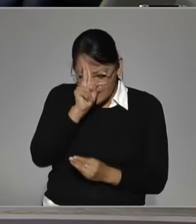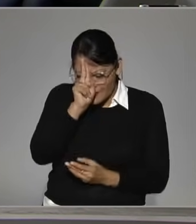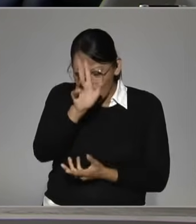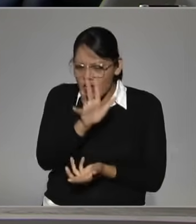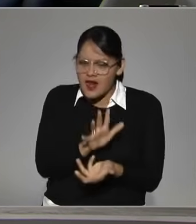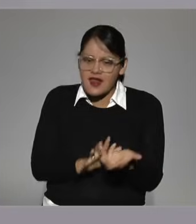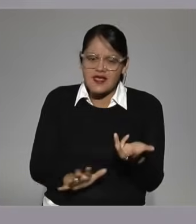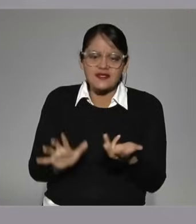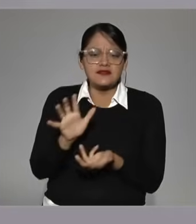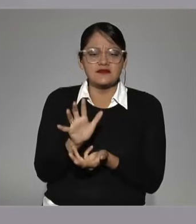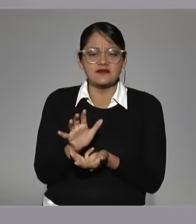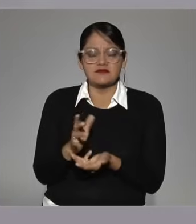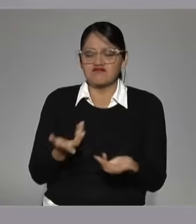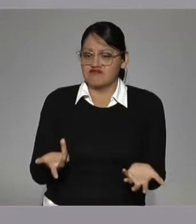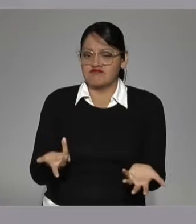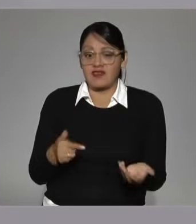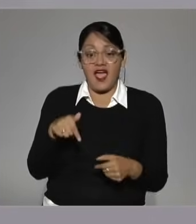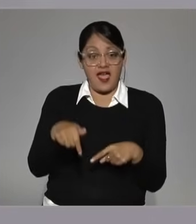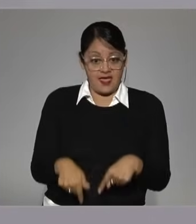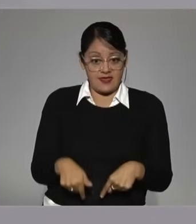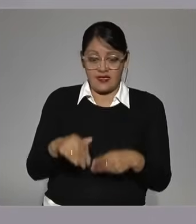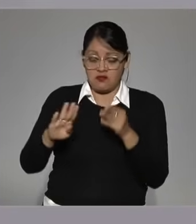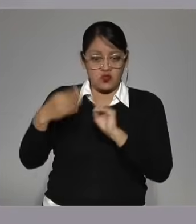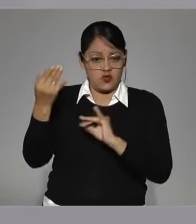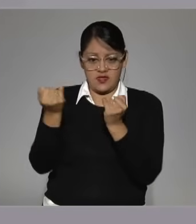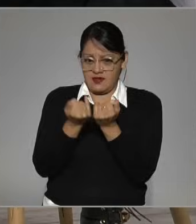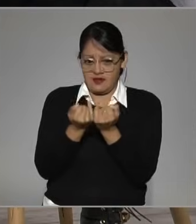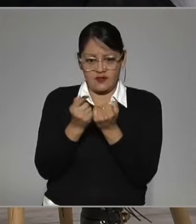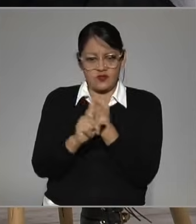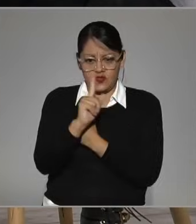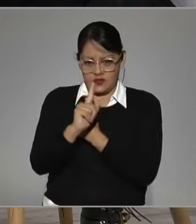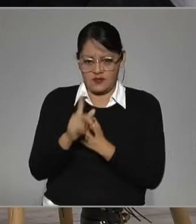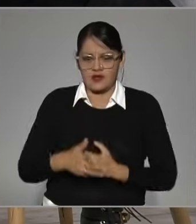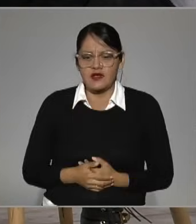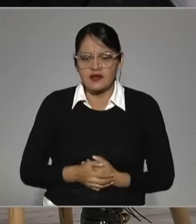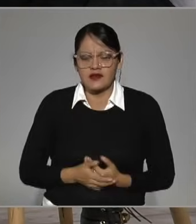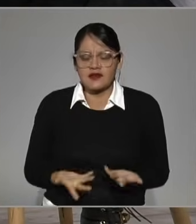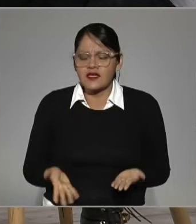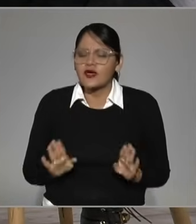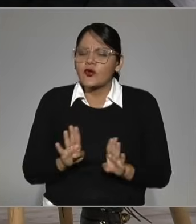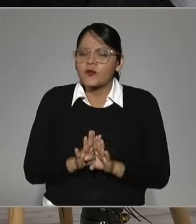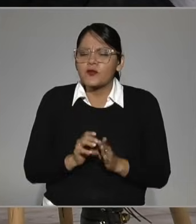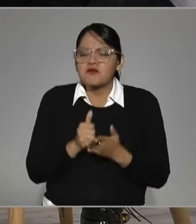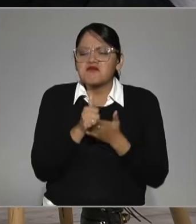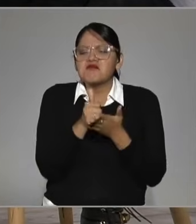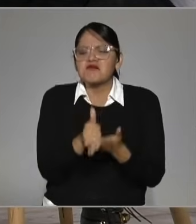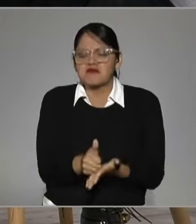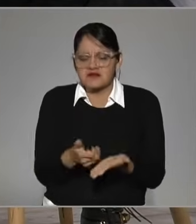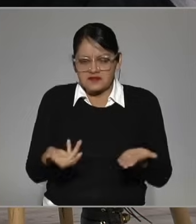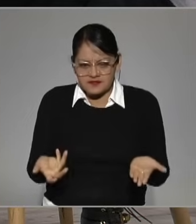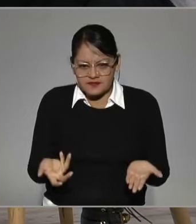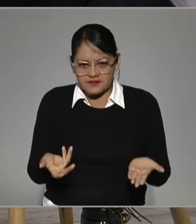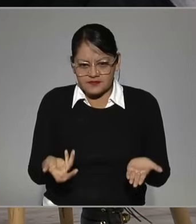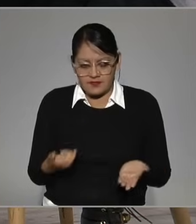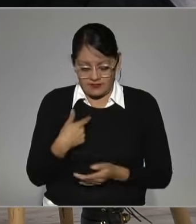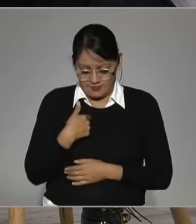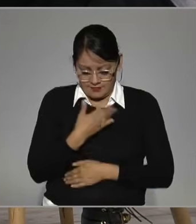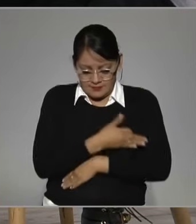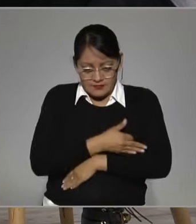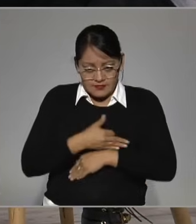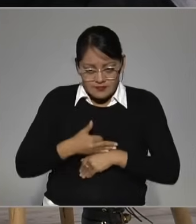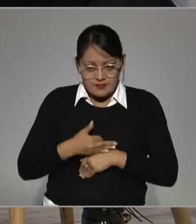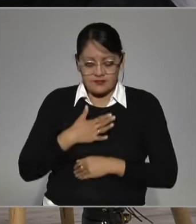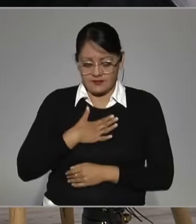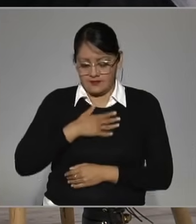se puede negar, aquí y en todo el mundo. ¿Cómo trabajar en eso? ¿Cómo trabajar como familia,